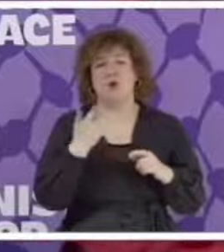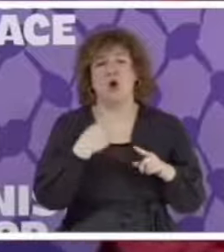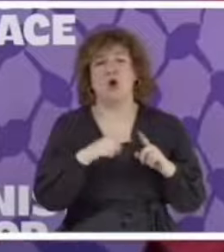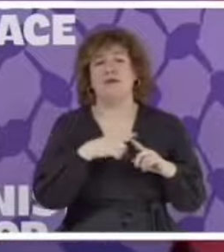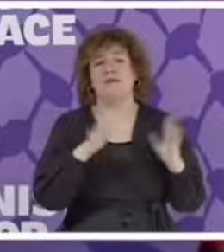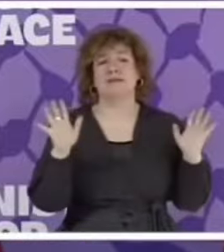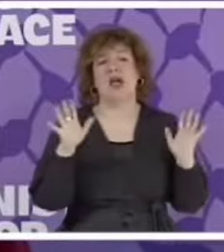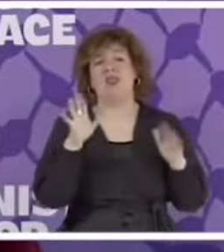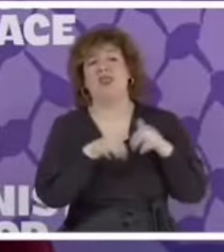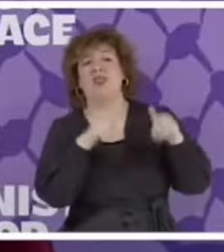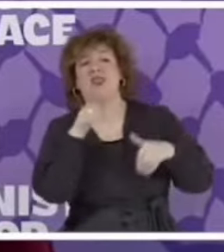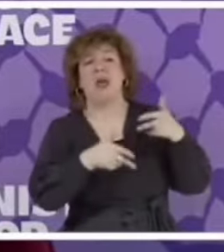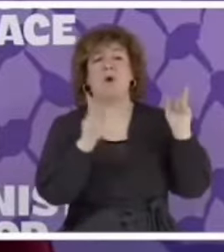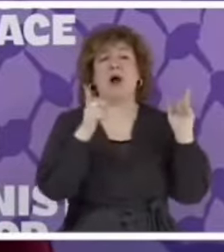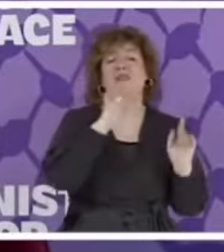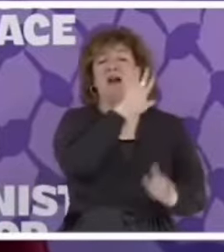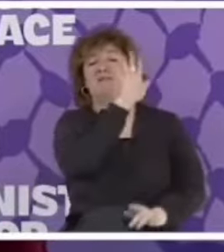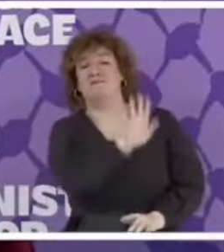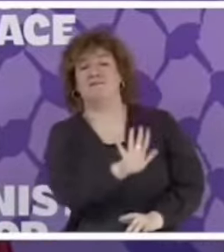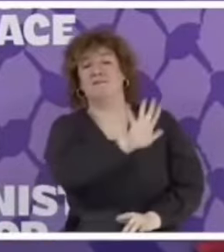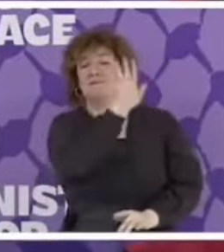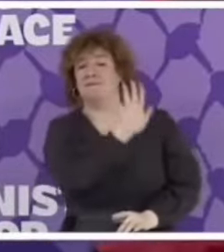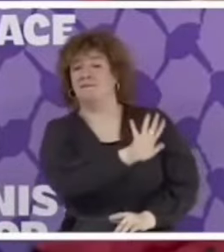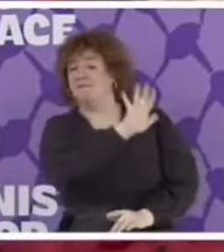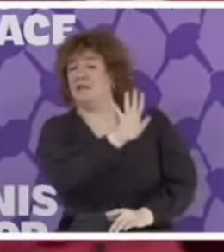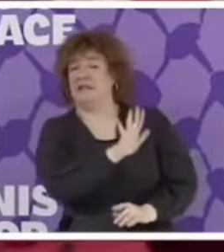apariencias democráticas de su política exterior.